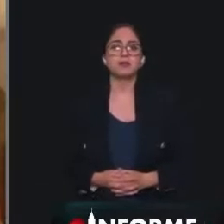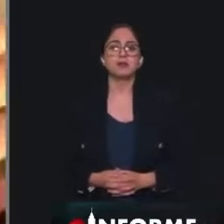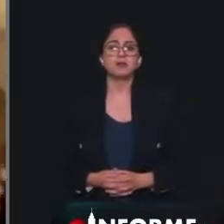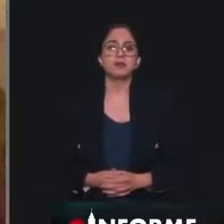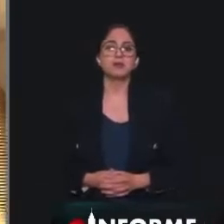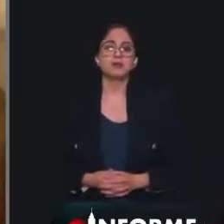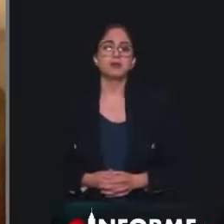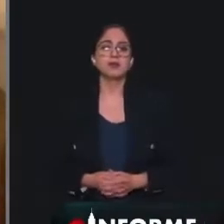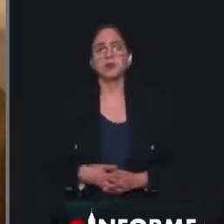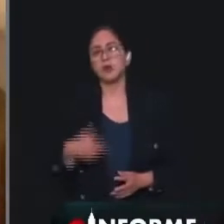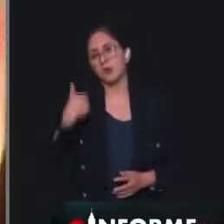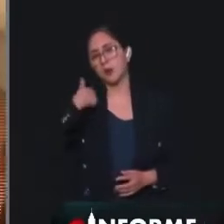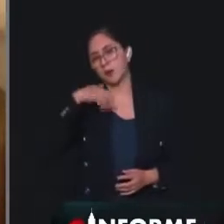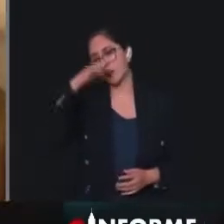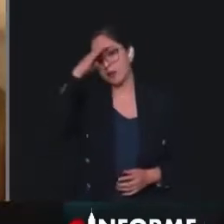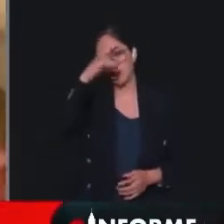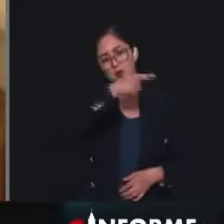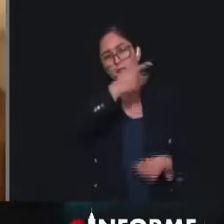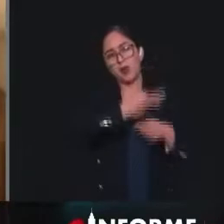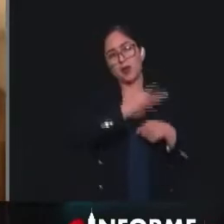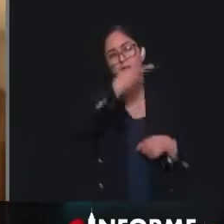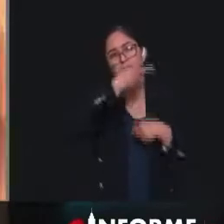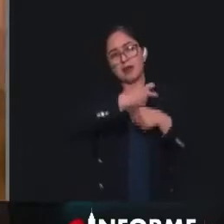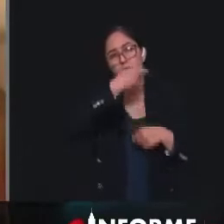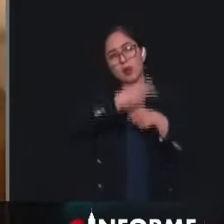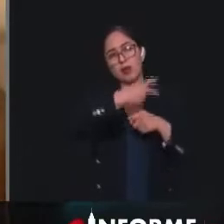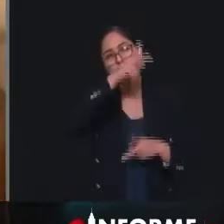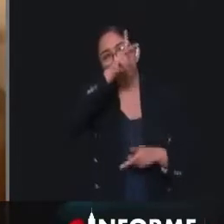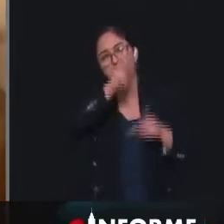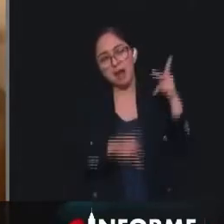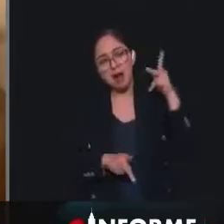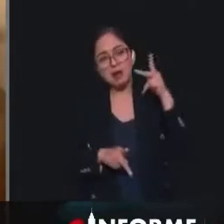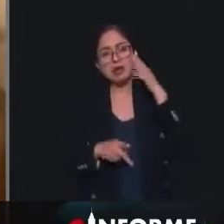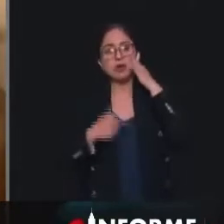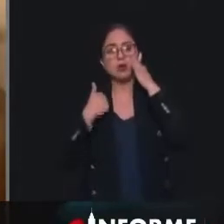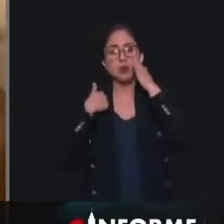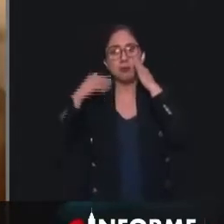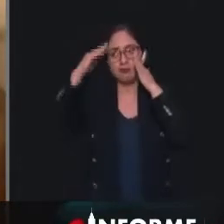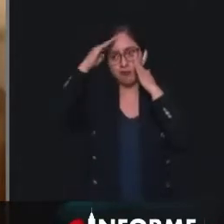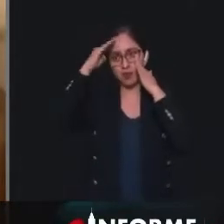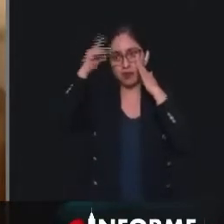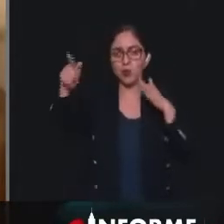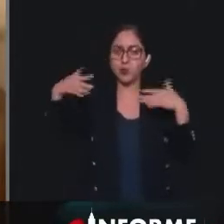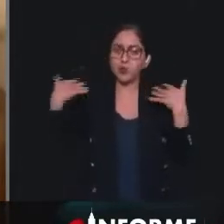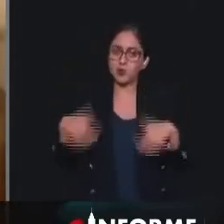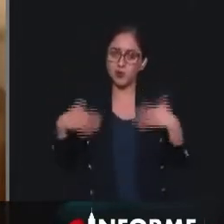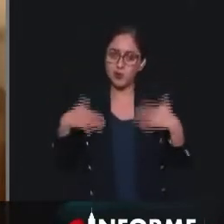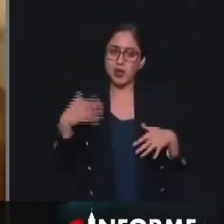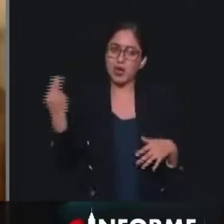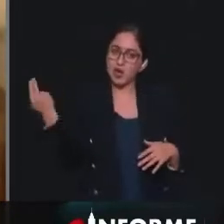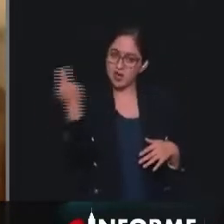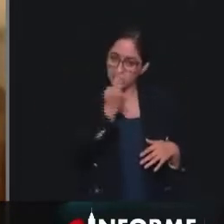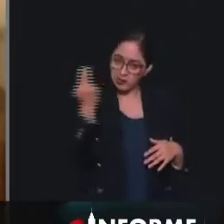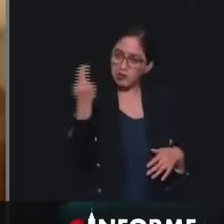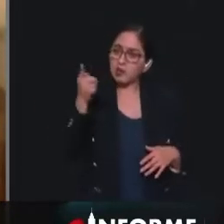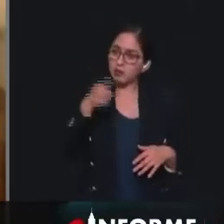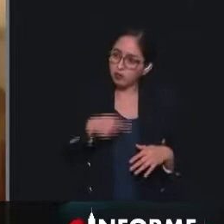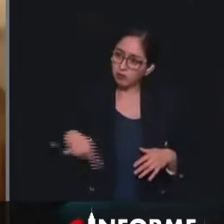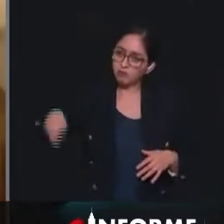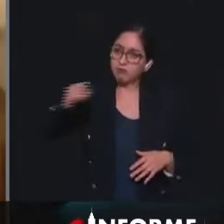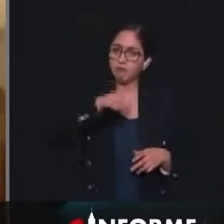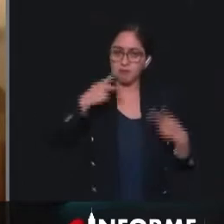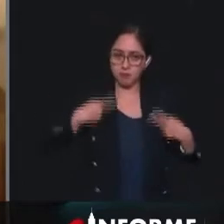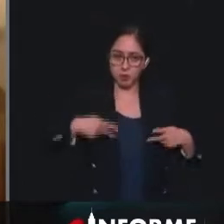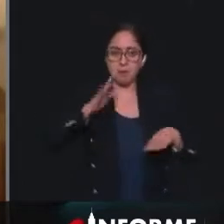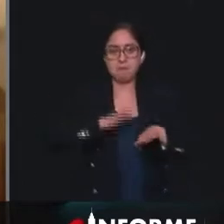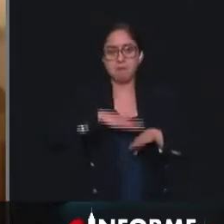viajes donde el regreso es más corto, aquí creo que esta segunda parte va a ser muchísimo más intensa y va a requerir muchísima más participación. Y